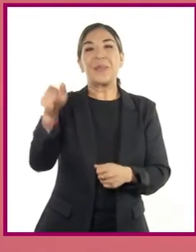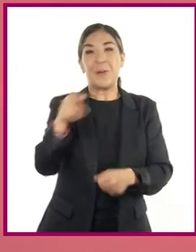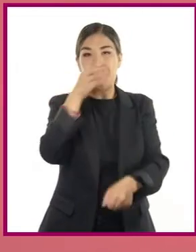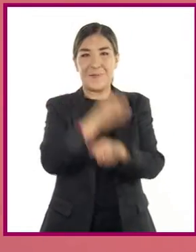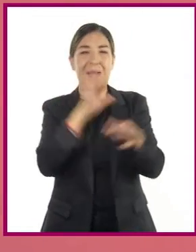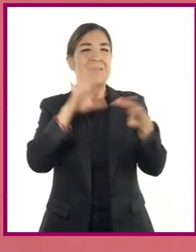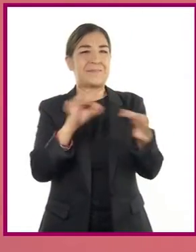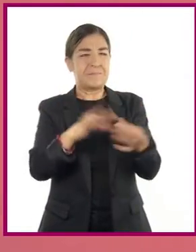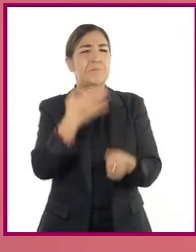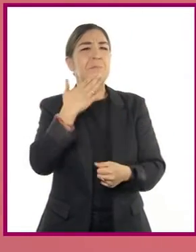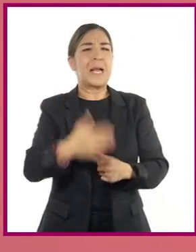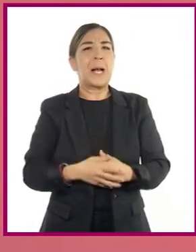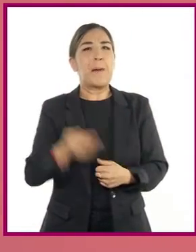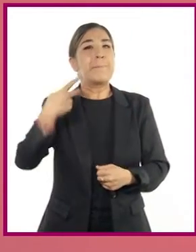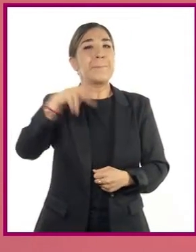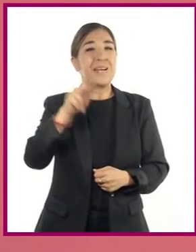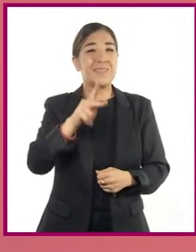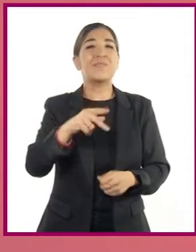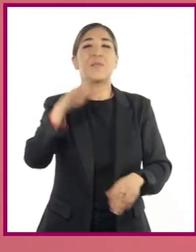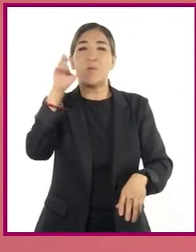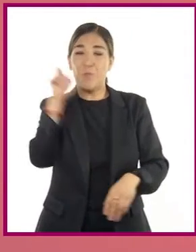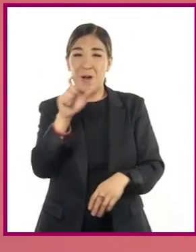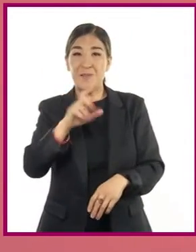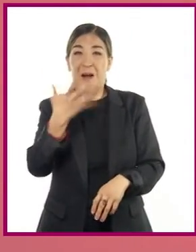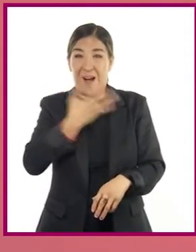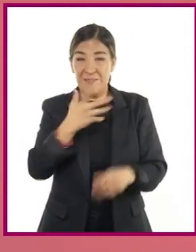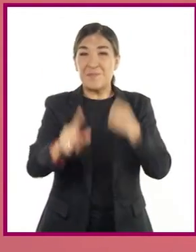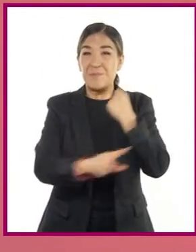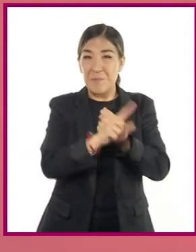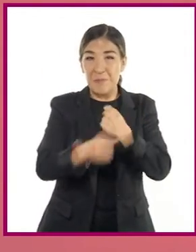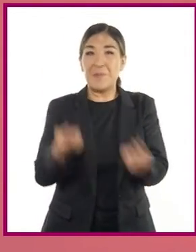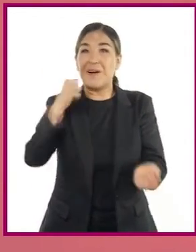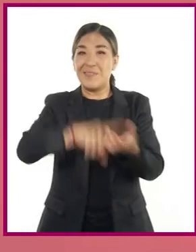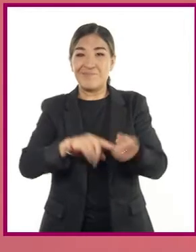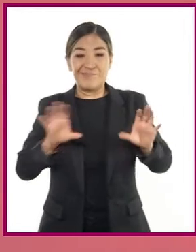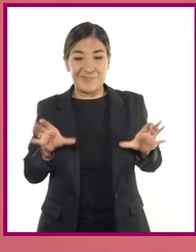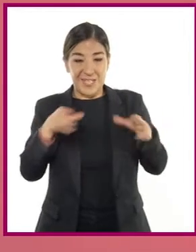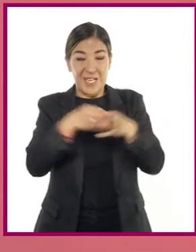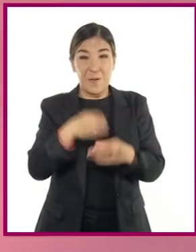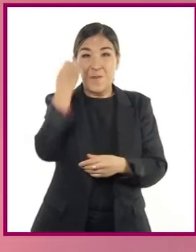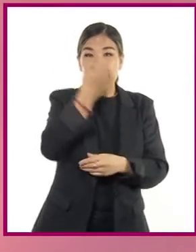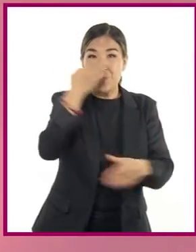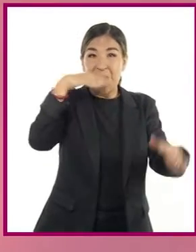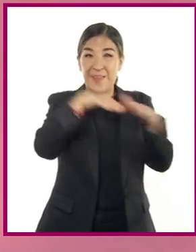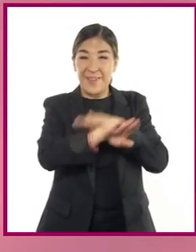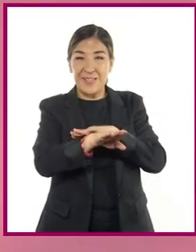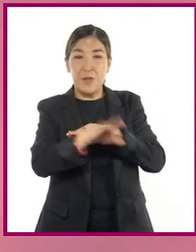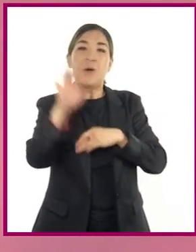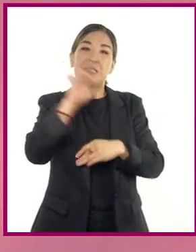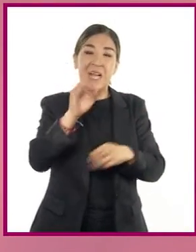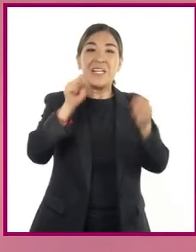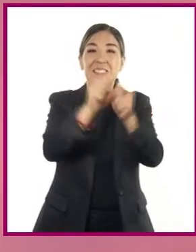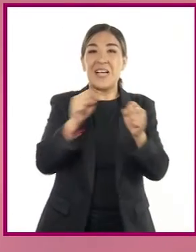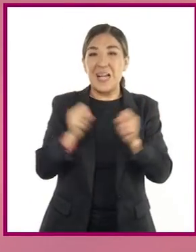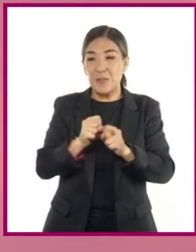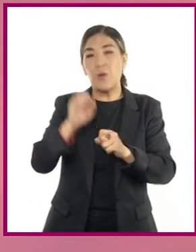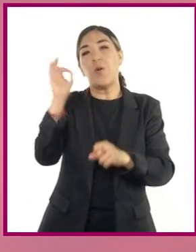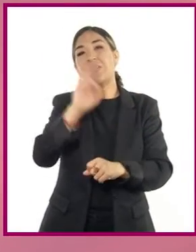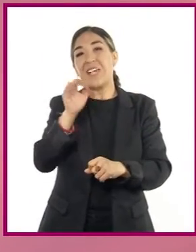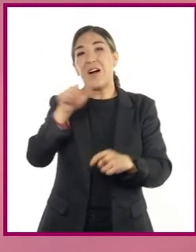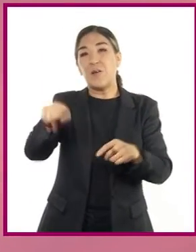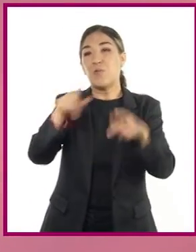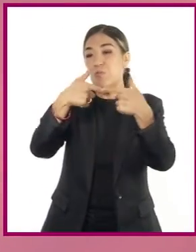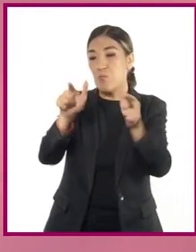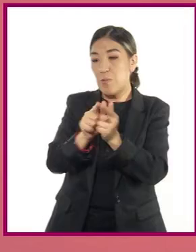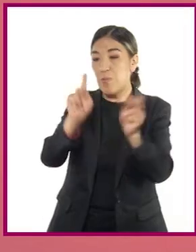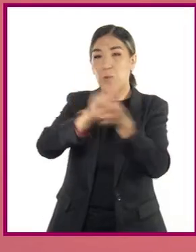muy bien, pero con mucha frecuencia, cuando hay un problema en una comunidad escolar o en un grupo de vecinos o cualquier otro